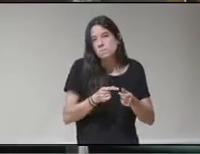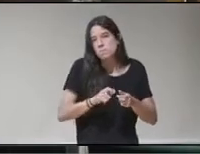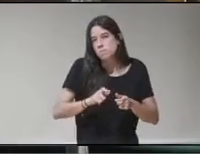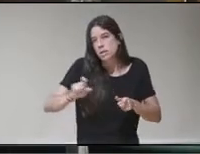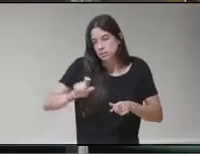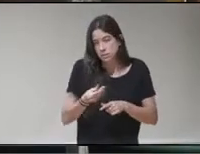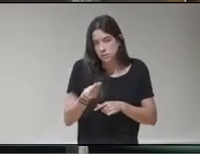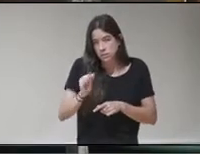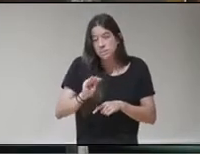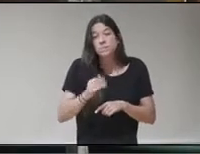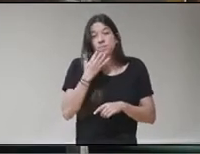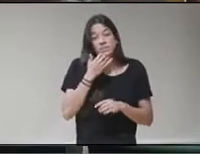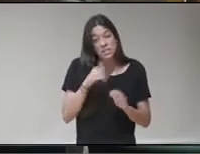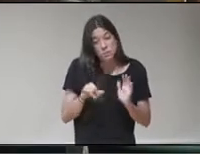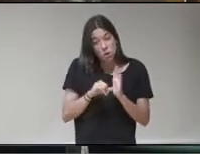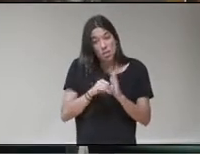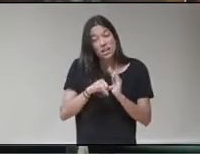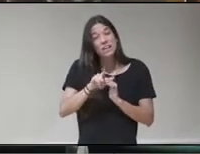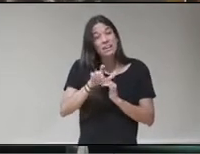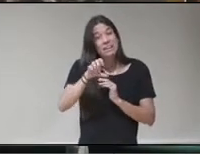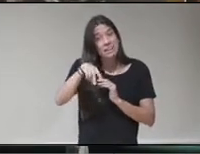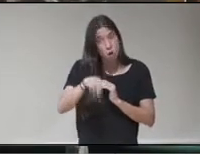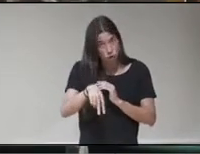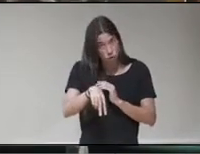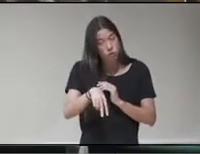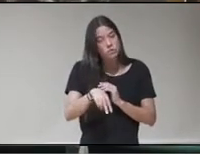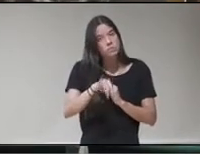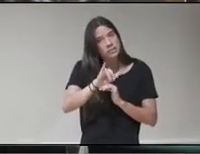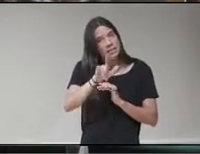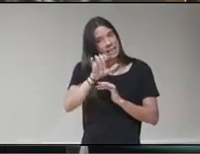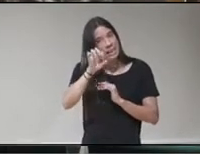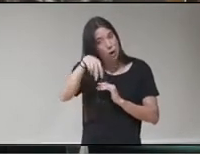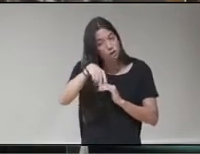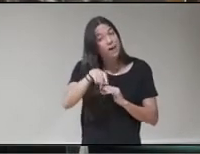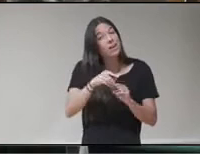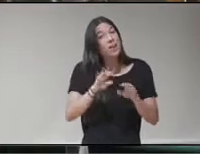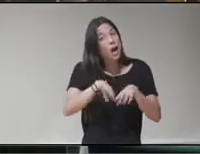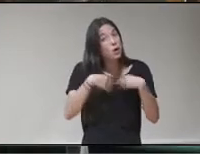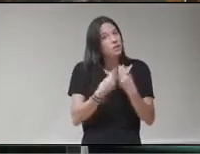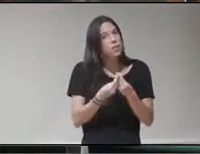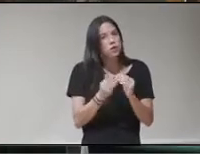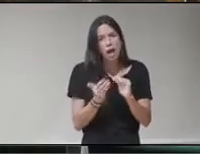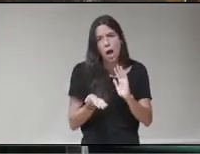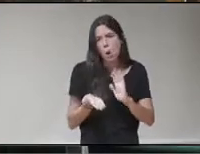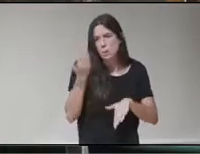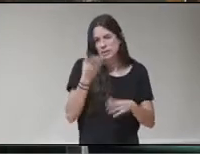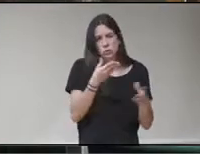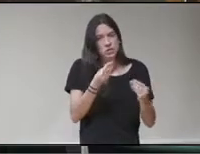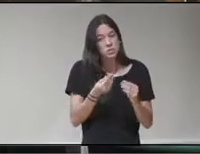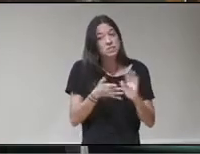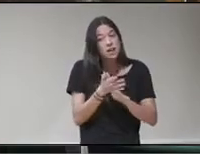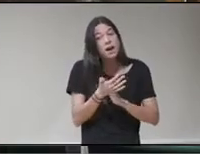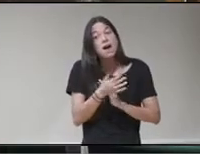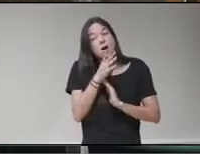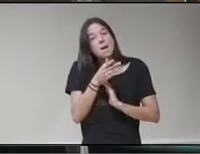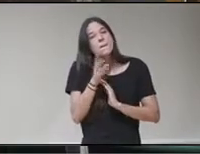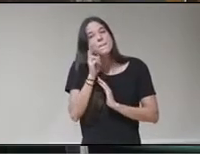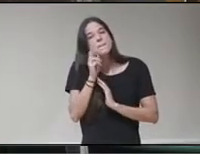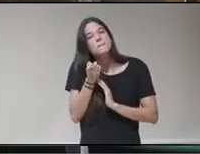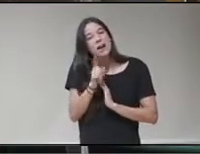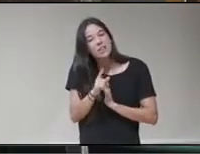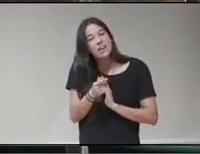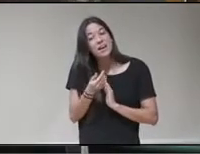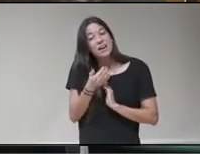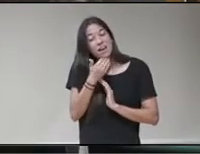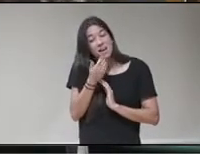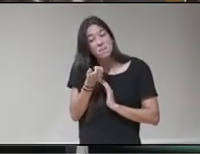ileón, entonces resulta que aumenta muchísimo la concentración y cada vez se va pareciendo más a la que nos vamos a encontrar